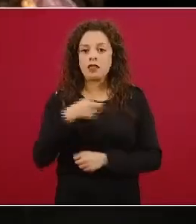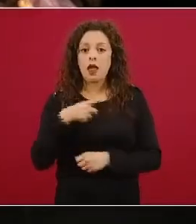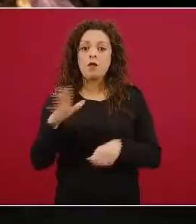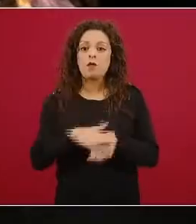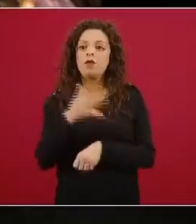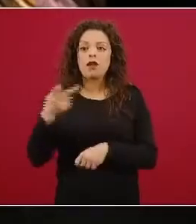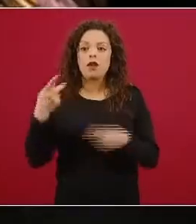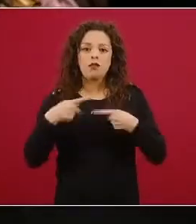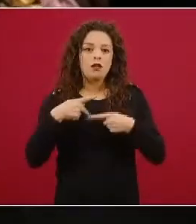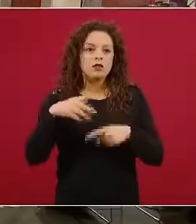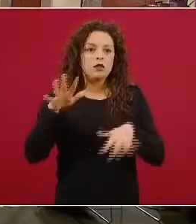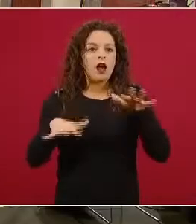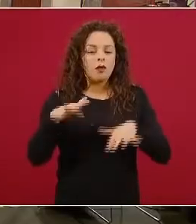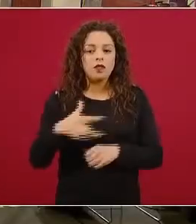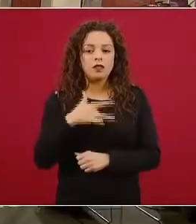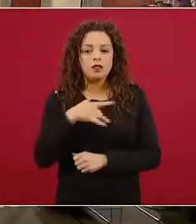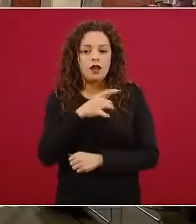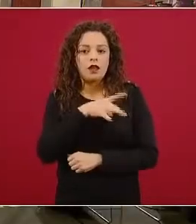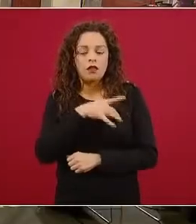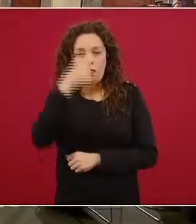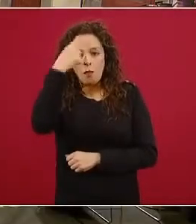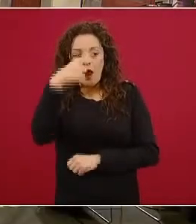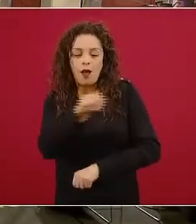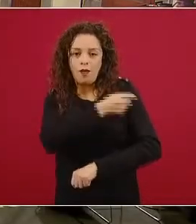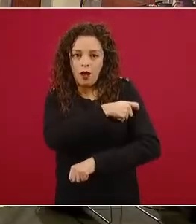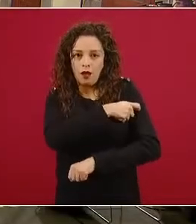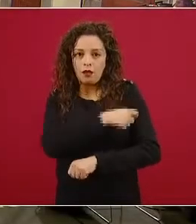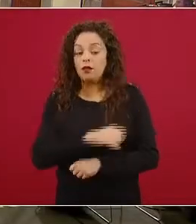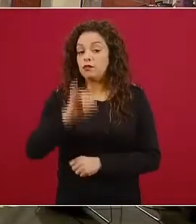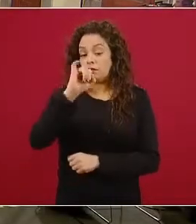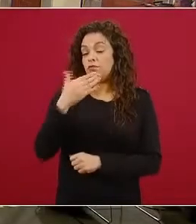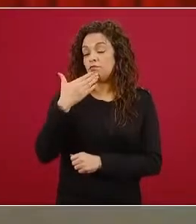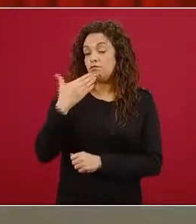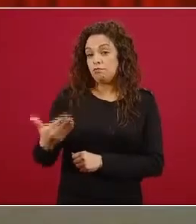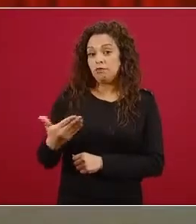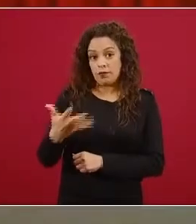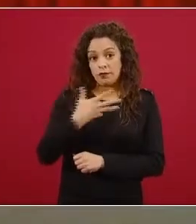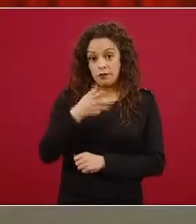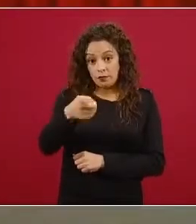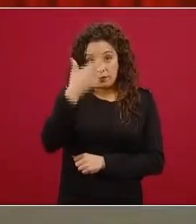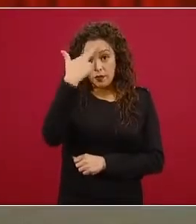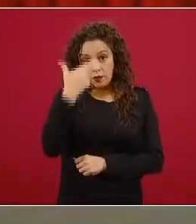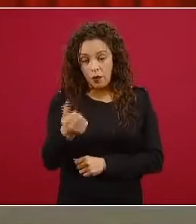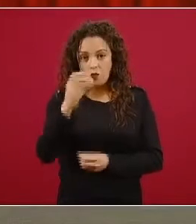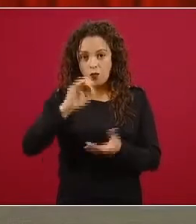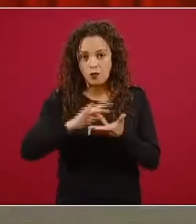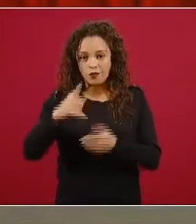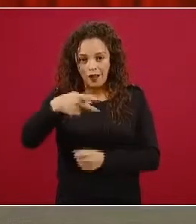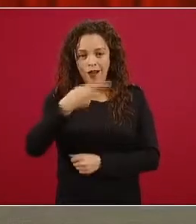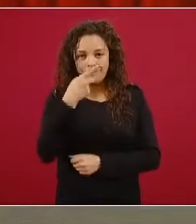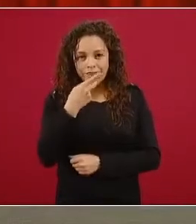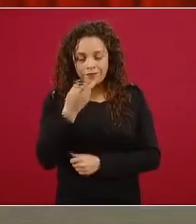a las vacunas, ¿no? Exactamente. Como usted bien señala, y gracias Liliana por mencionarlo, las